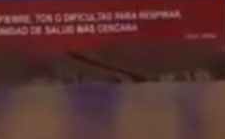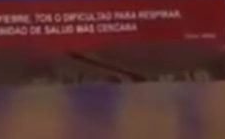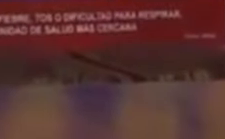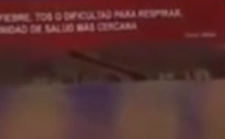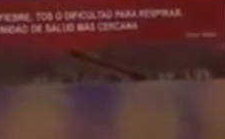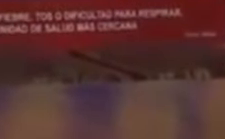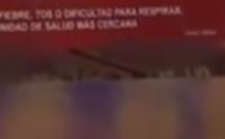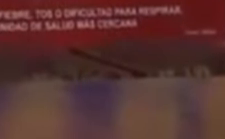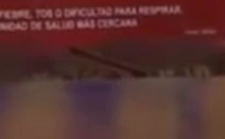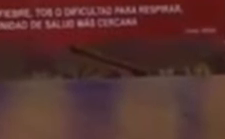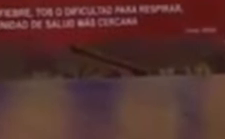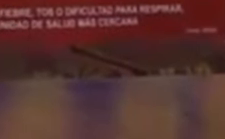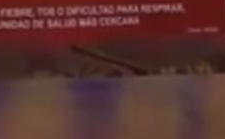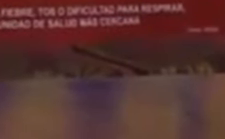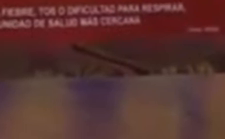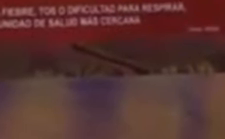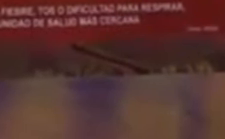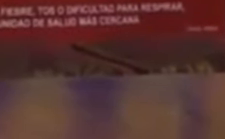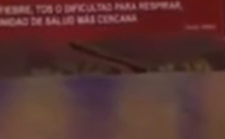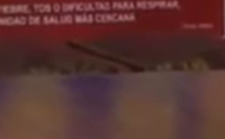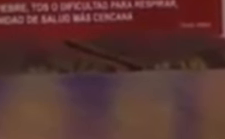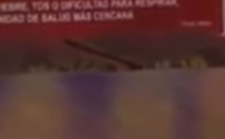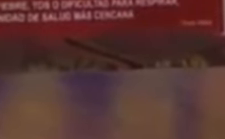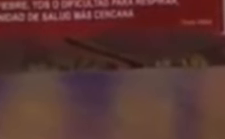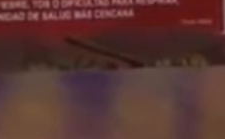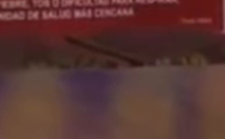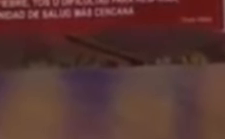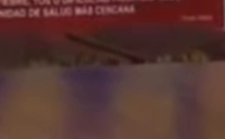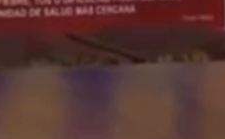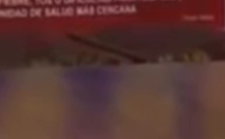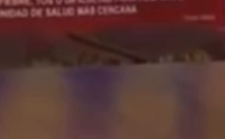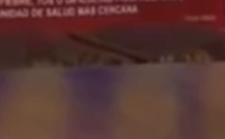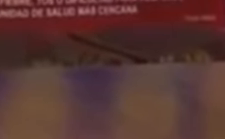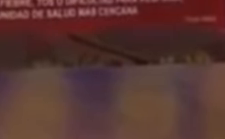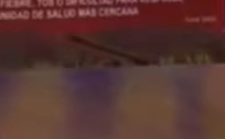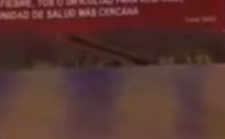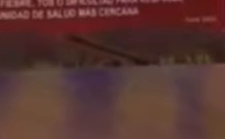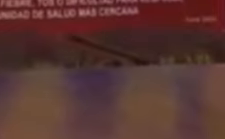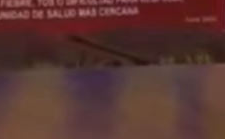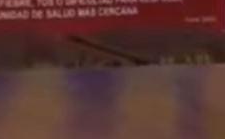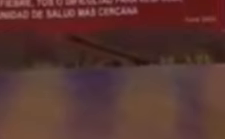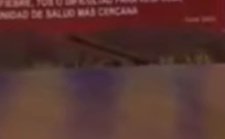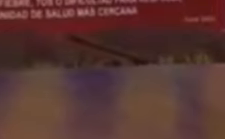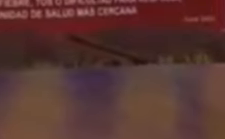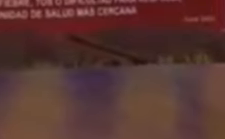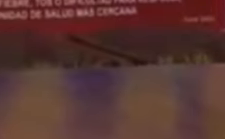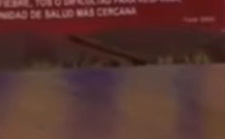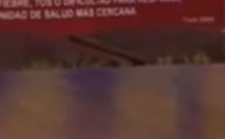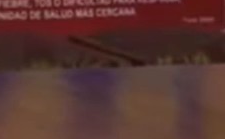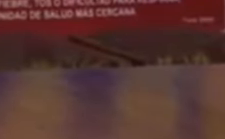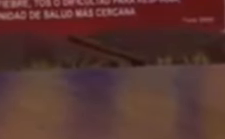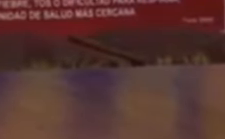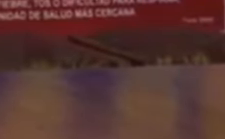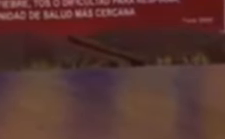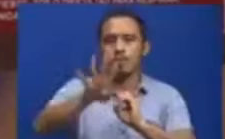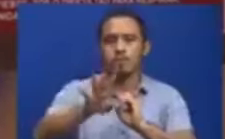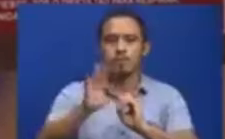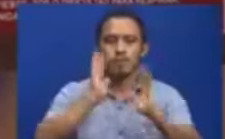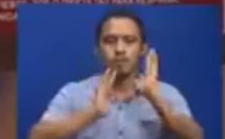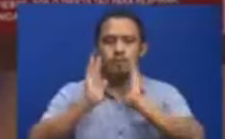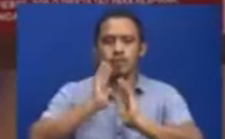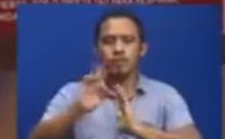Buenos días a todos. Vamos a compartir la nota de prensa sobre la situación del coronavirus al 4 de agosto